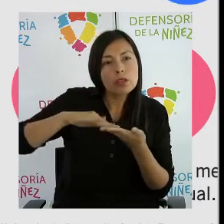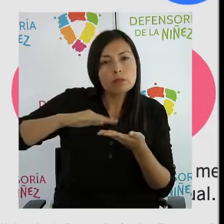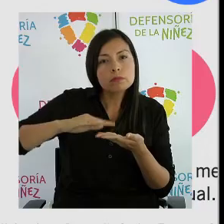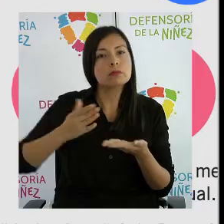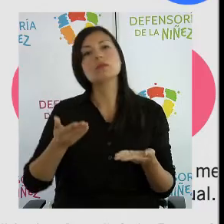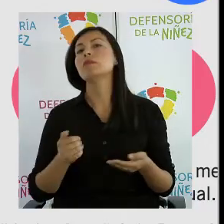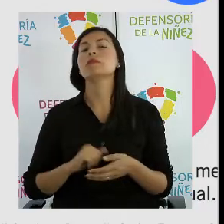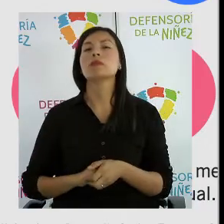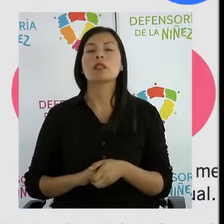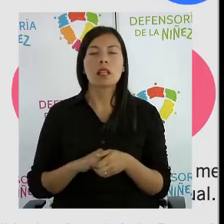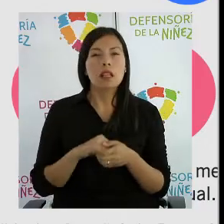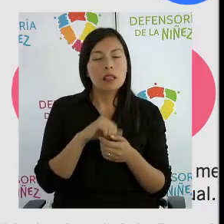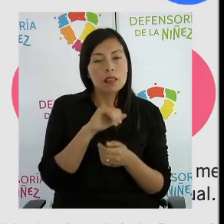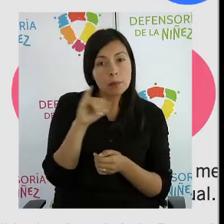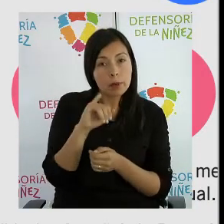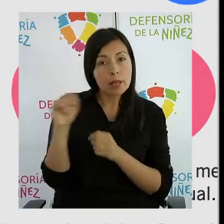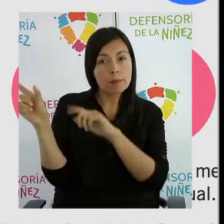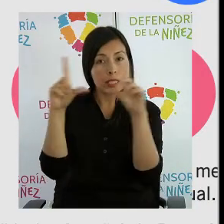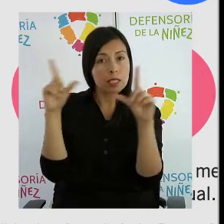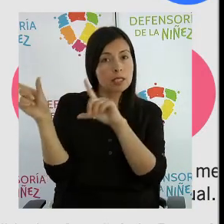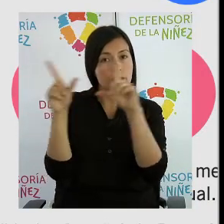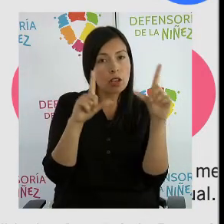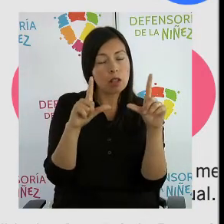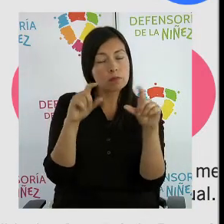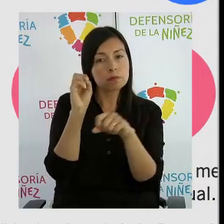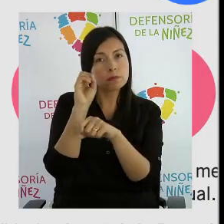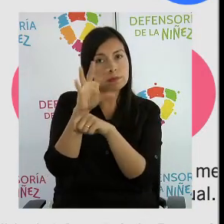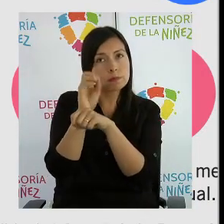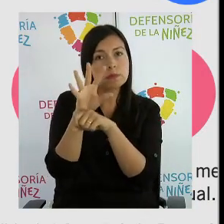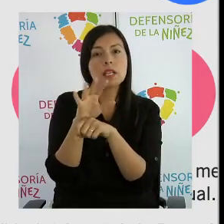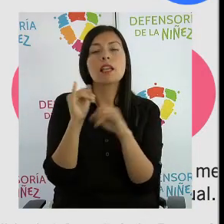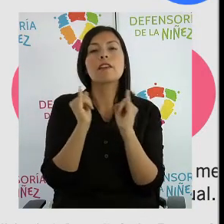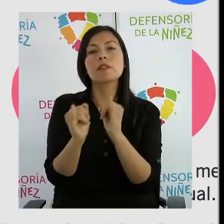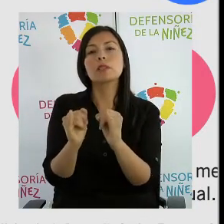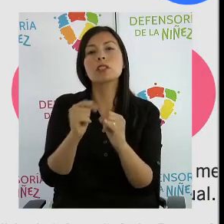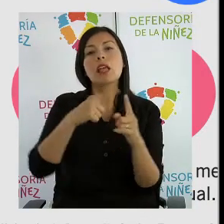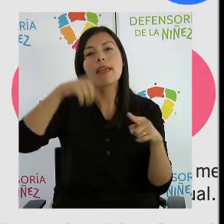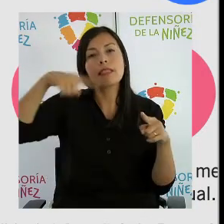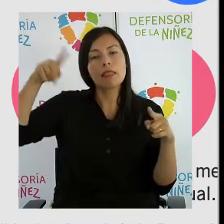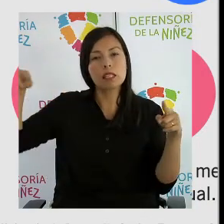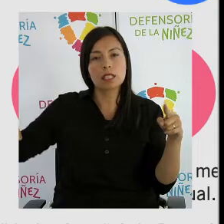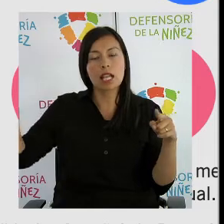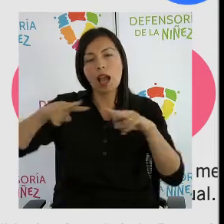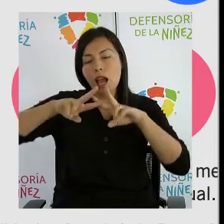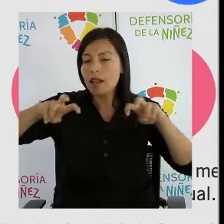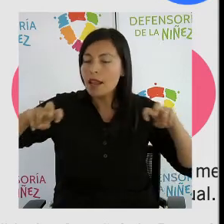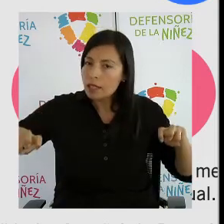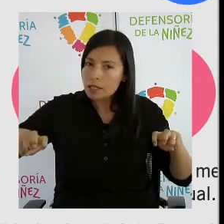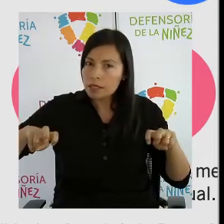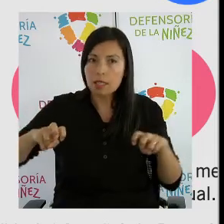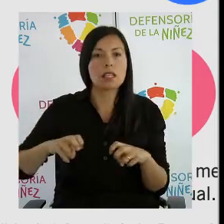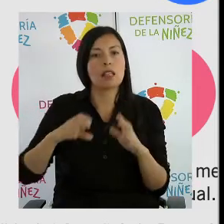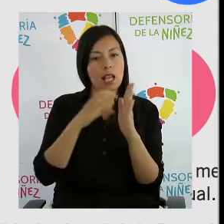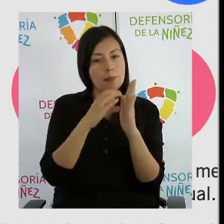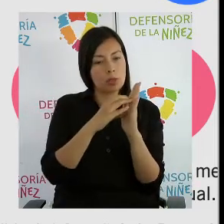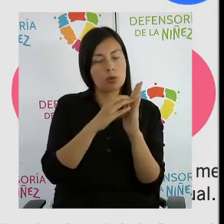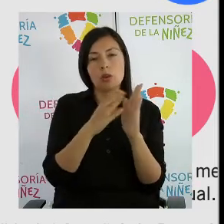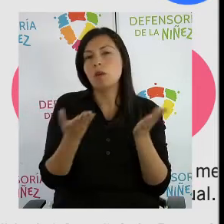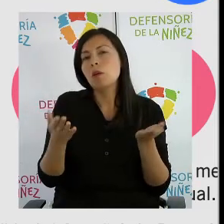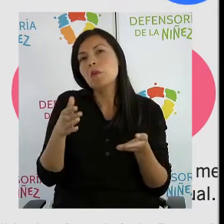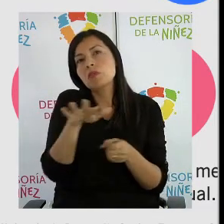después de la presentación ustedes van a tener información estadística que se asocia a los análisis que se hacen en el capítulo, como por ejemplo